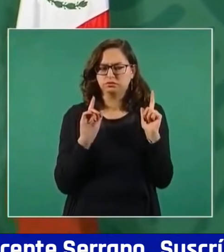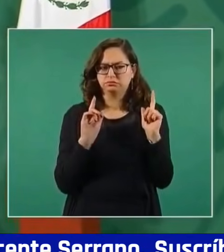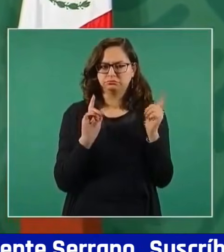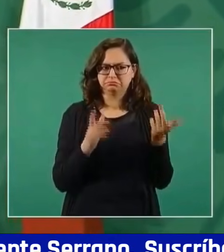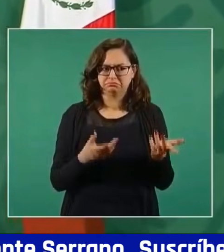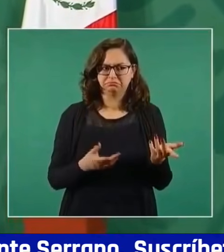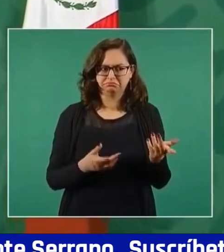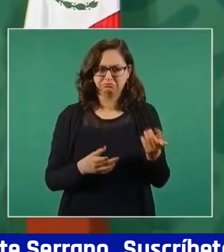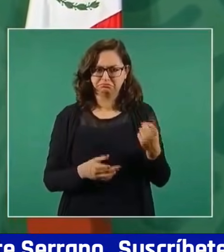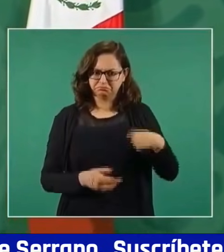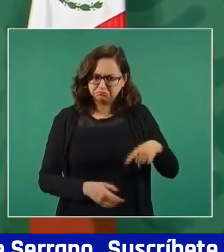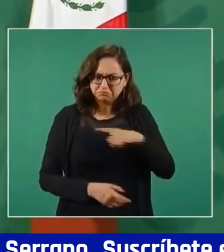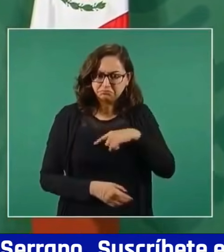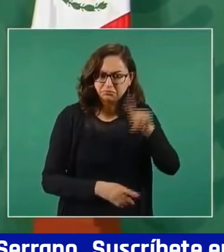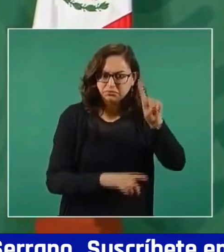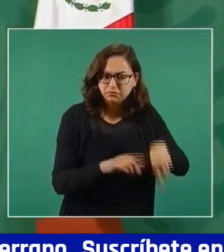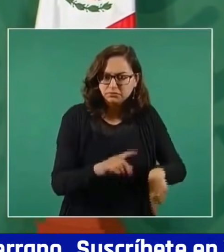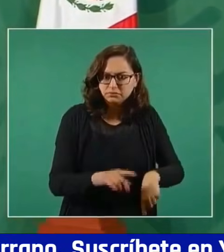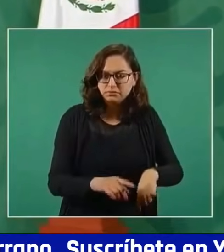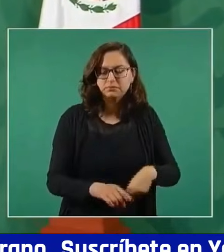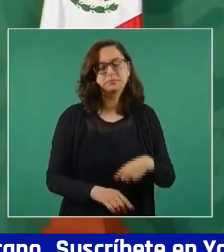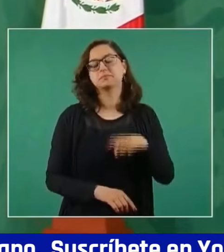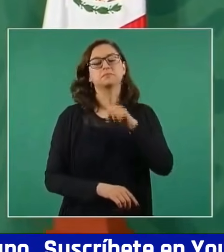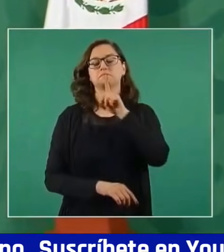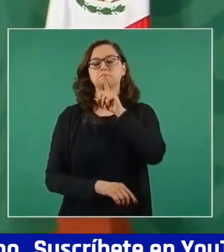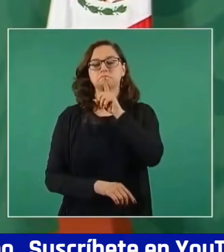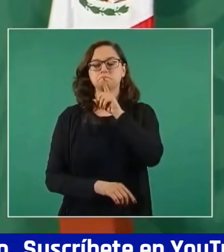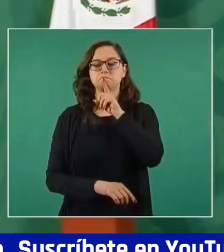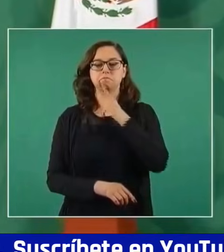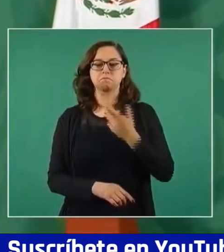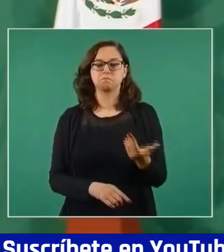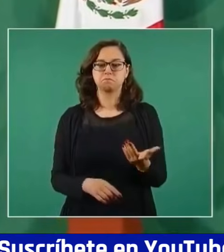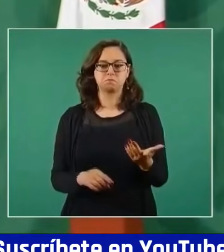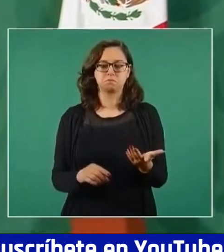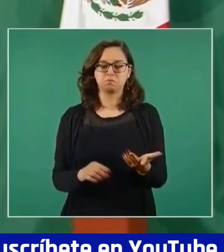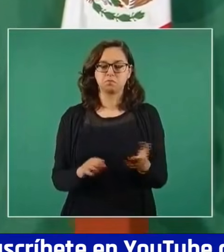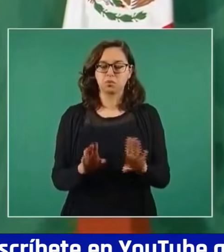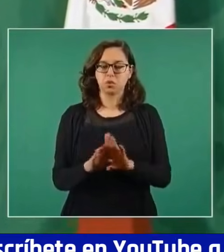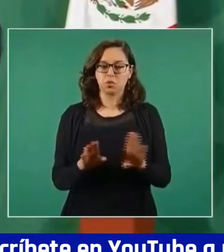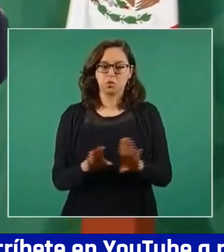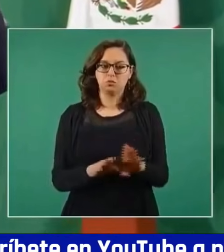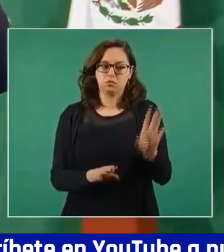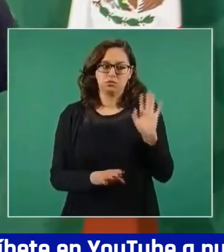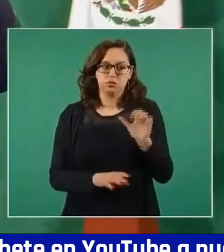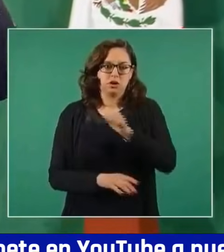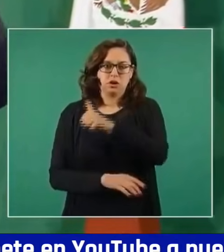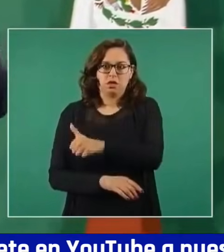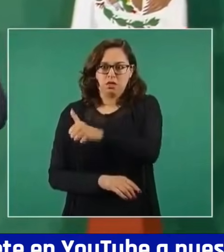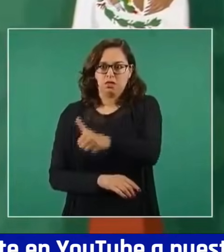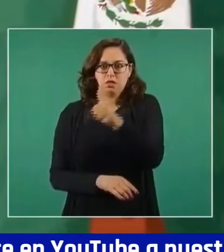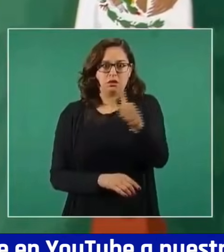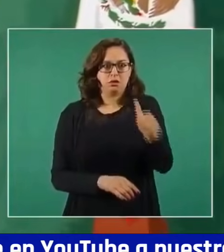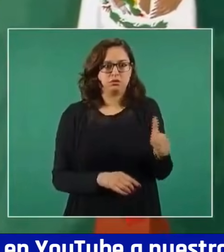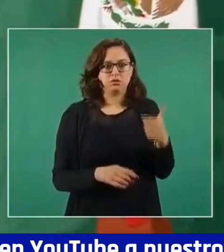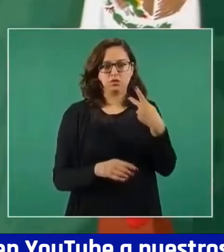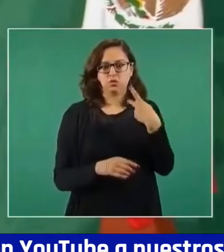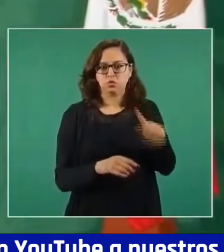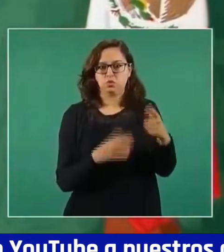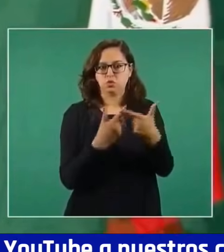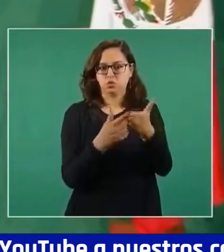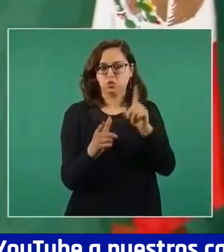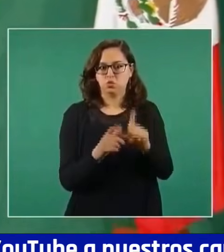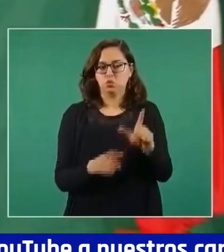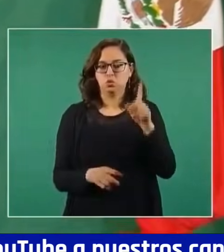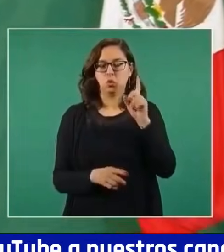eso es inmoral, es indigno. Cada quien puede tener su manera de